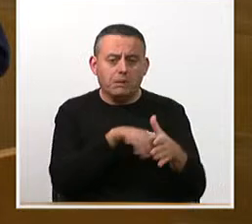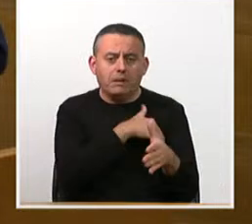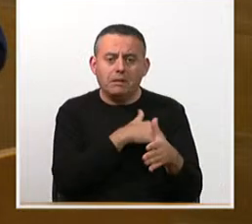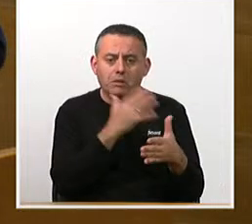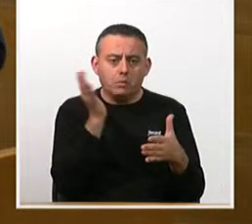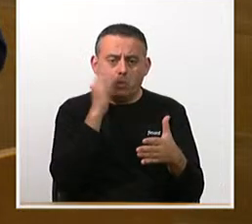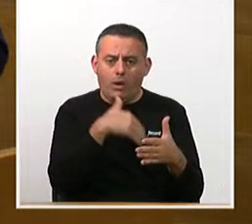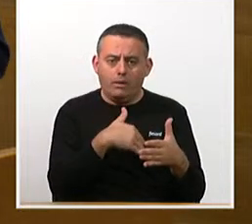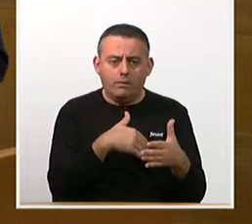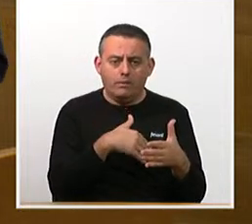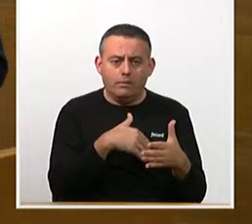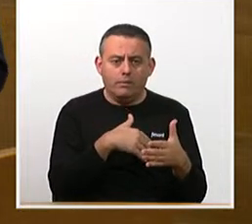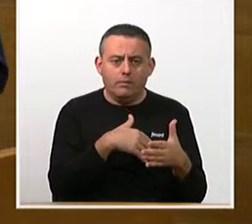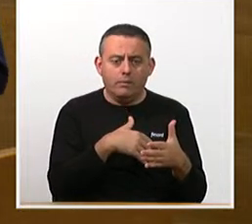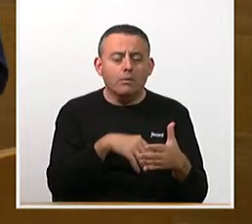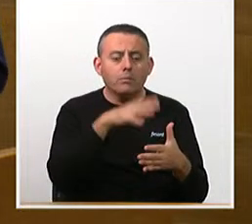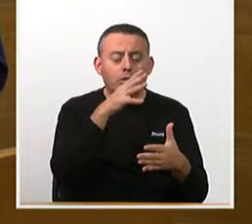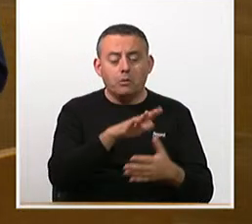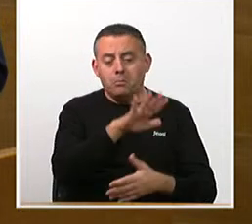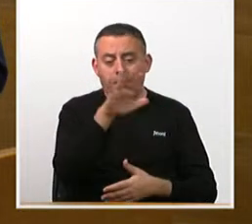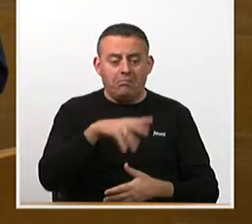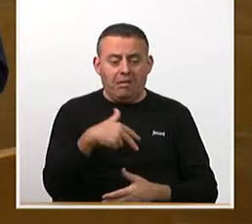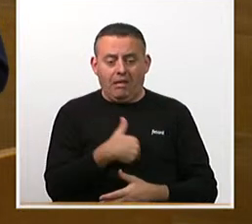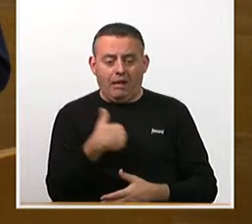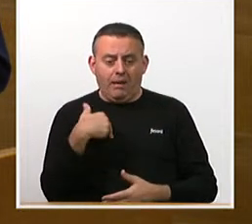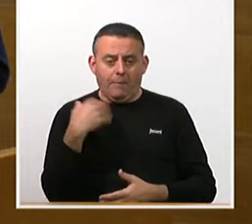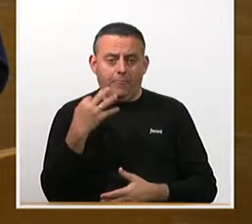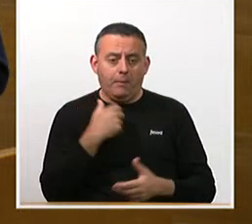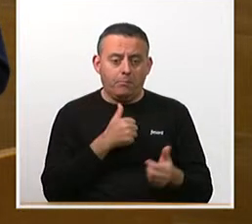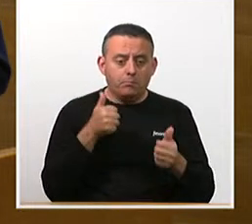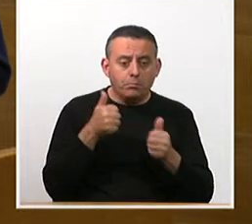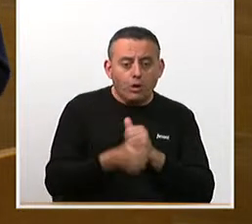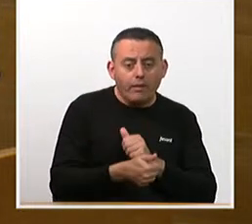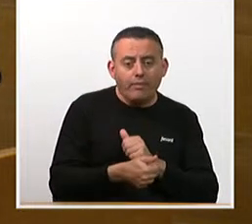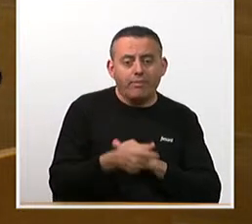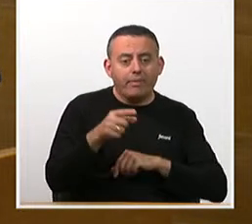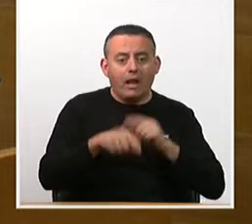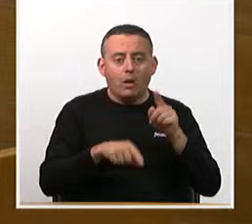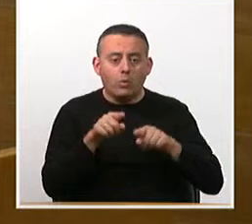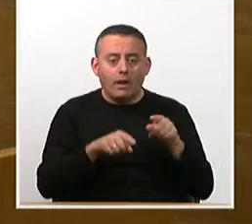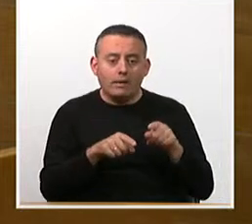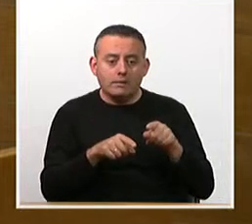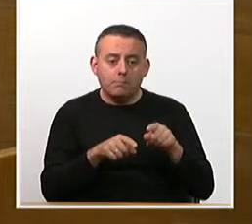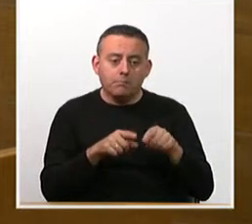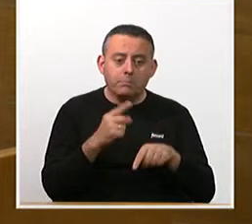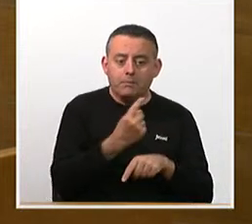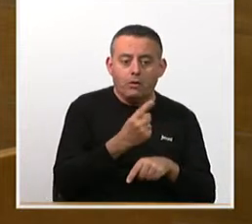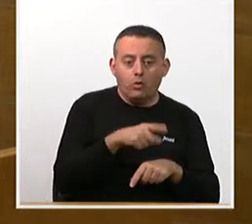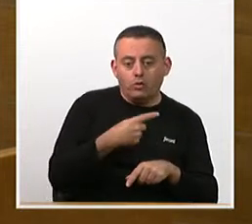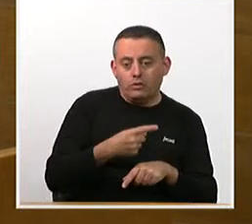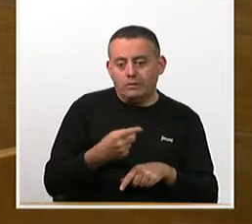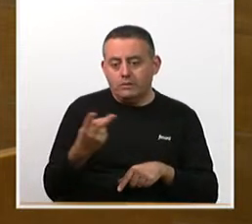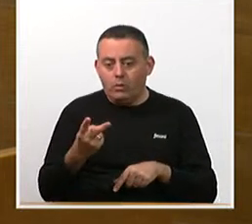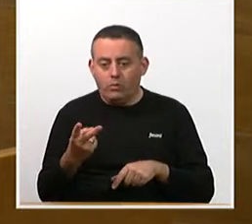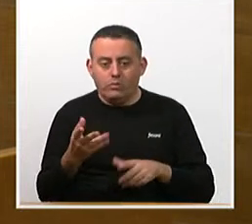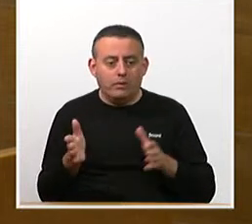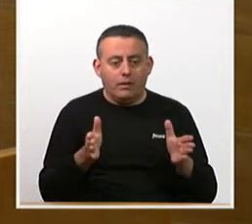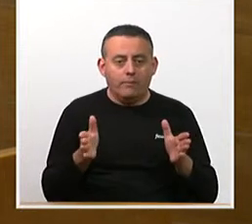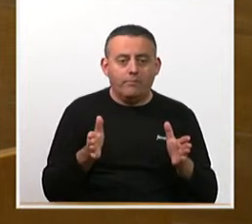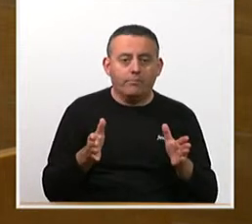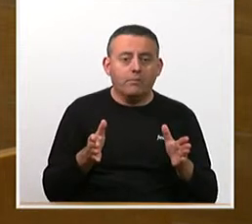entender con carácter general la priorización de unas actuaciones frente a otras es meramente